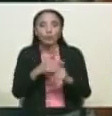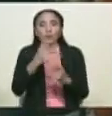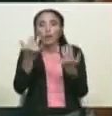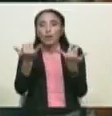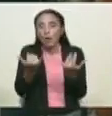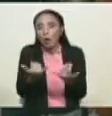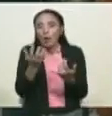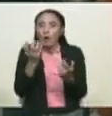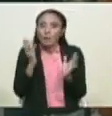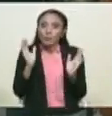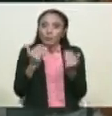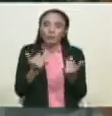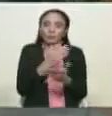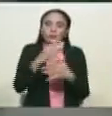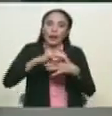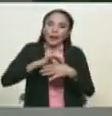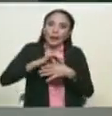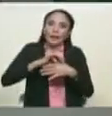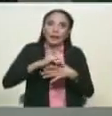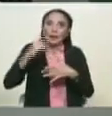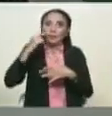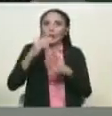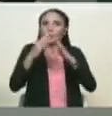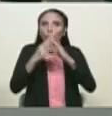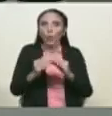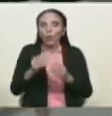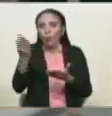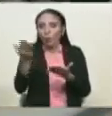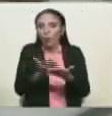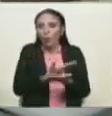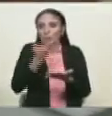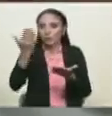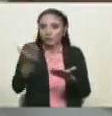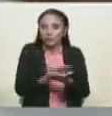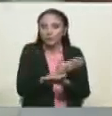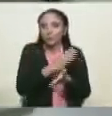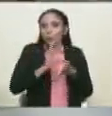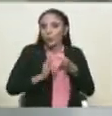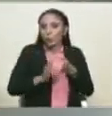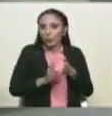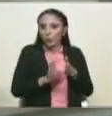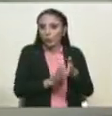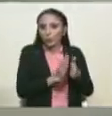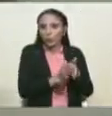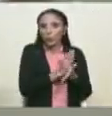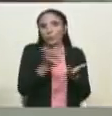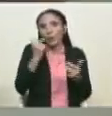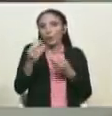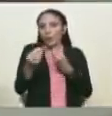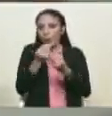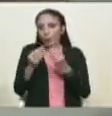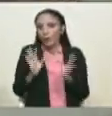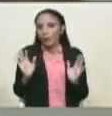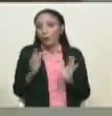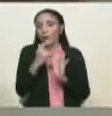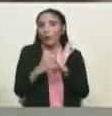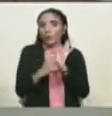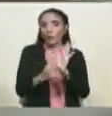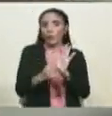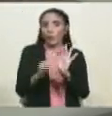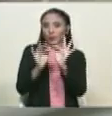procesado. La carne debe ser, tener los cortes para el uso de cada familia y presentada de una manera adecuada